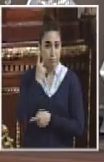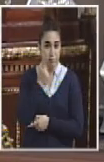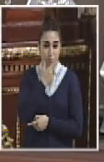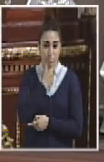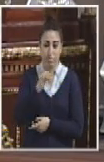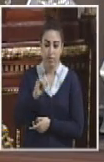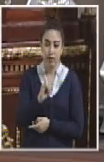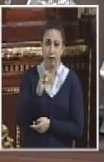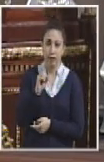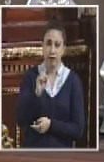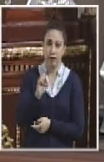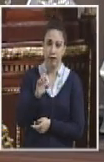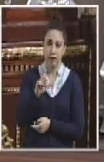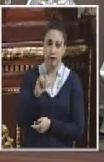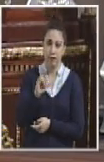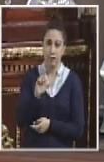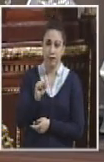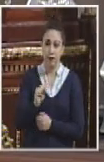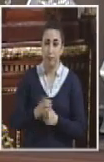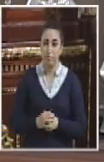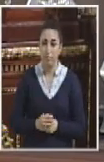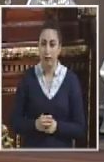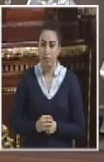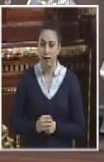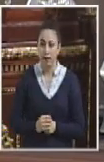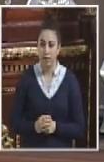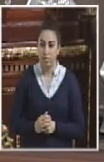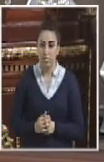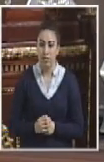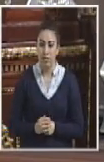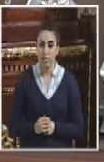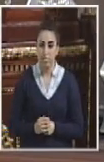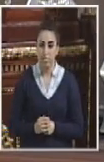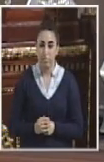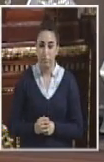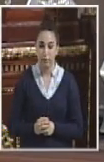Luis Rodríguez Díaz de León hasta por 5 minutos.